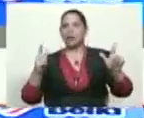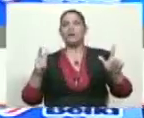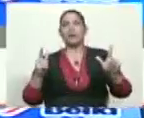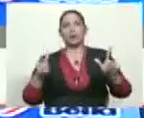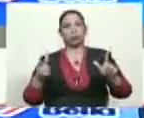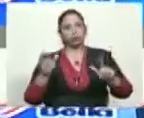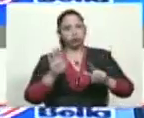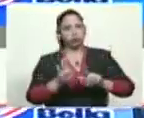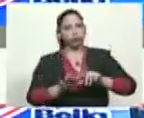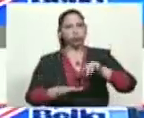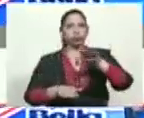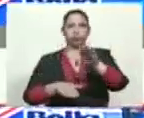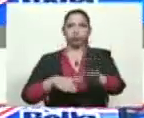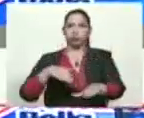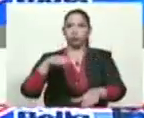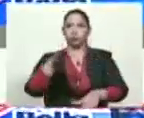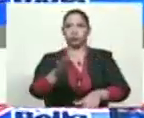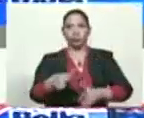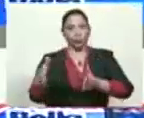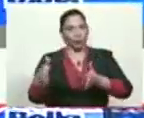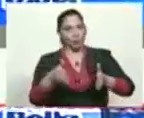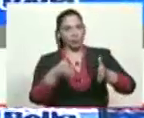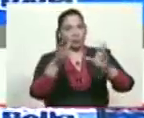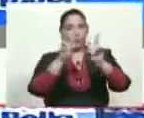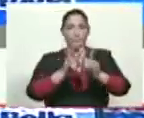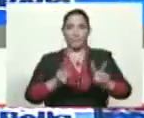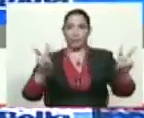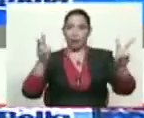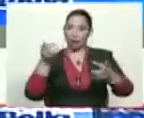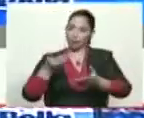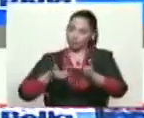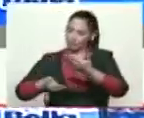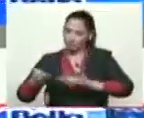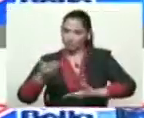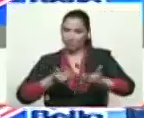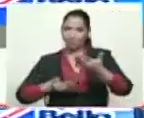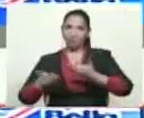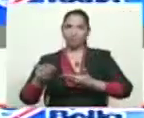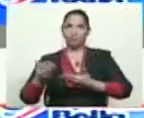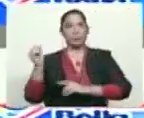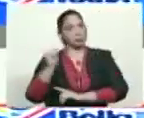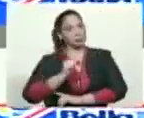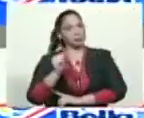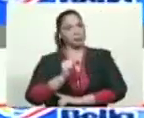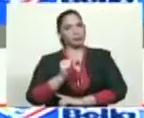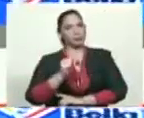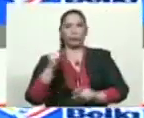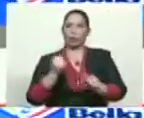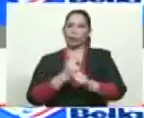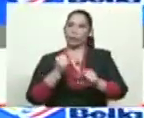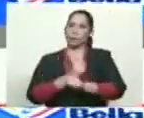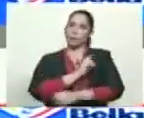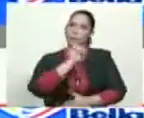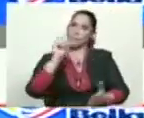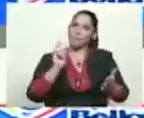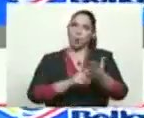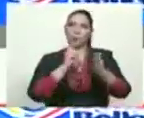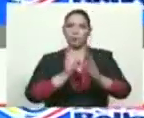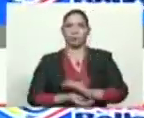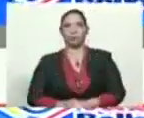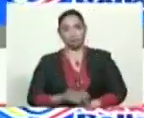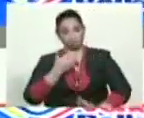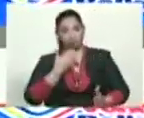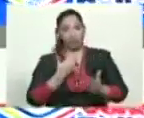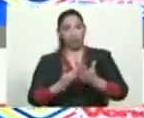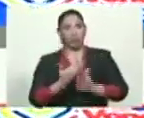por los caminos de la paz de la solidaridad eso sí eficiencia absoluta ha tenido el